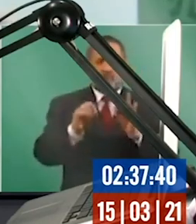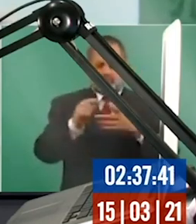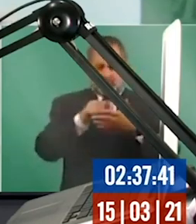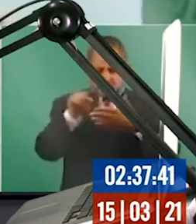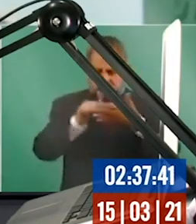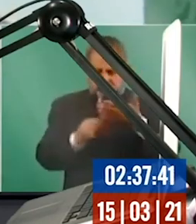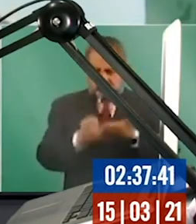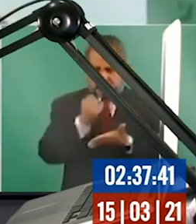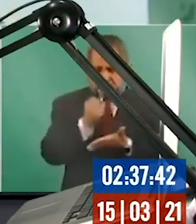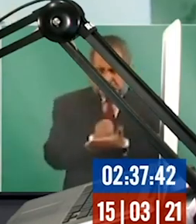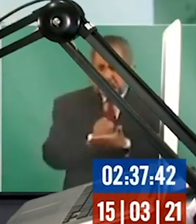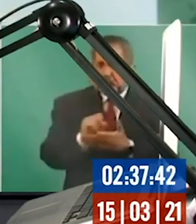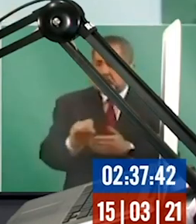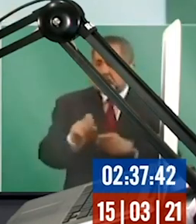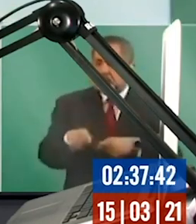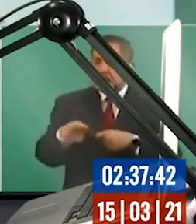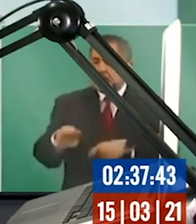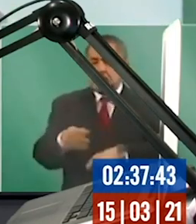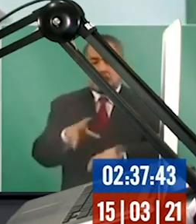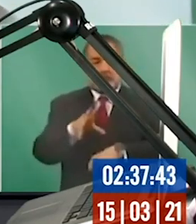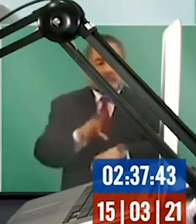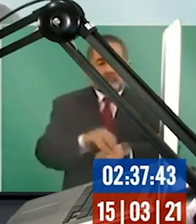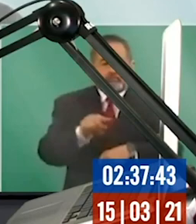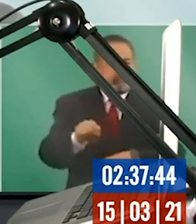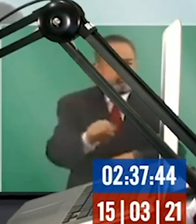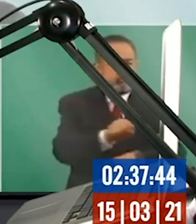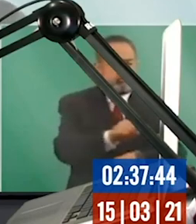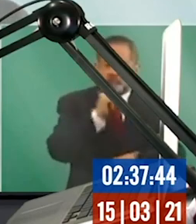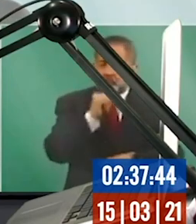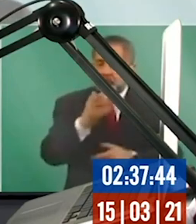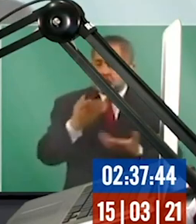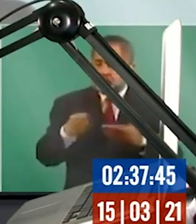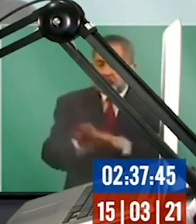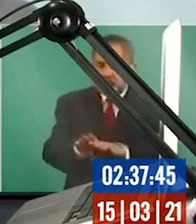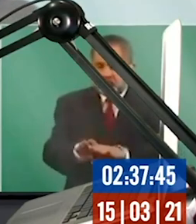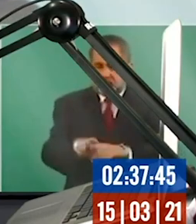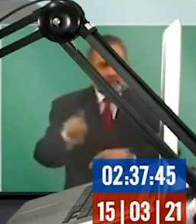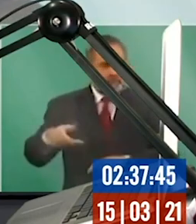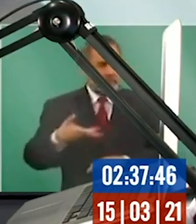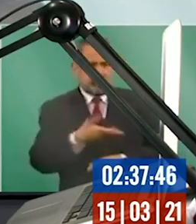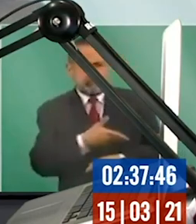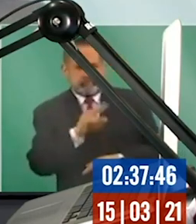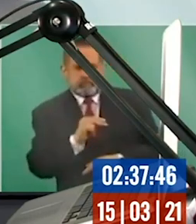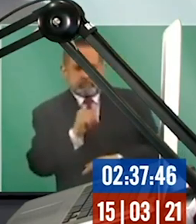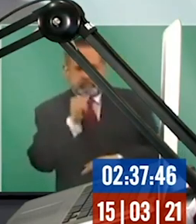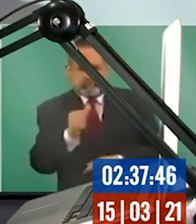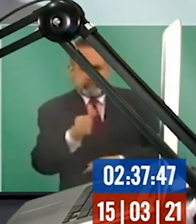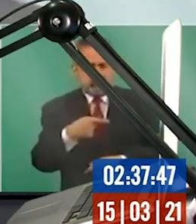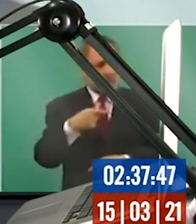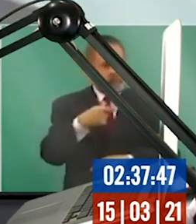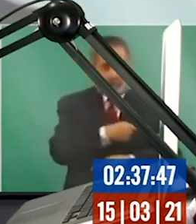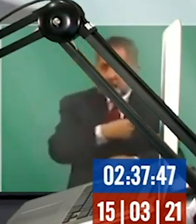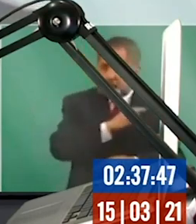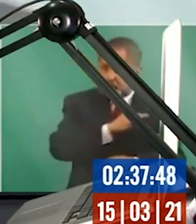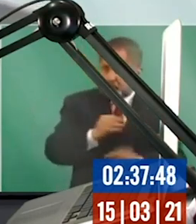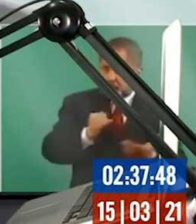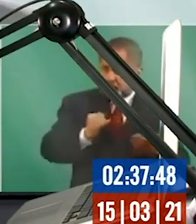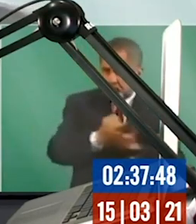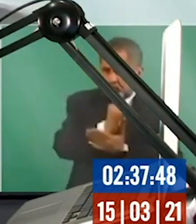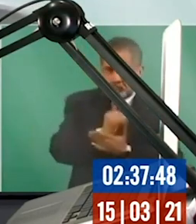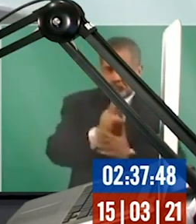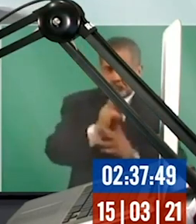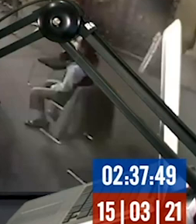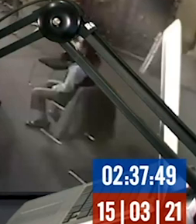al ex ministro de la suprema corte de justicia de la nación josé cocido parte de este entramado de juicios